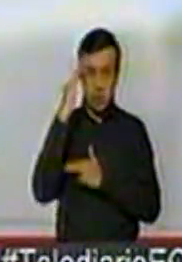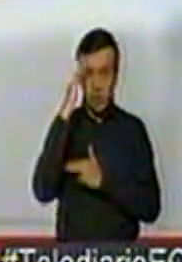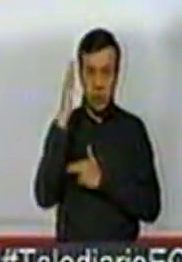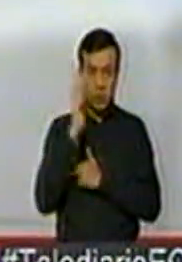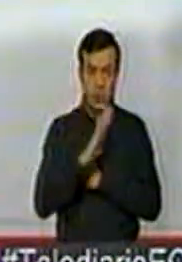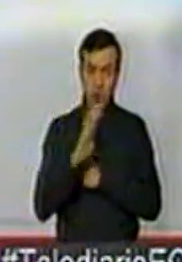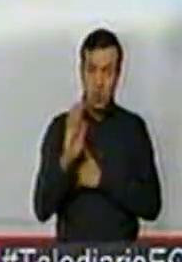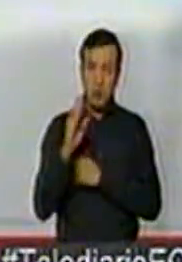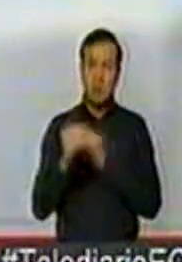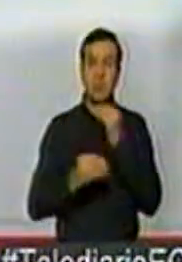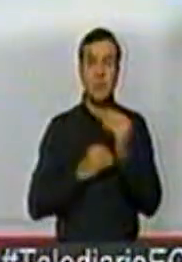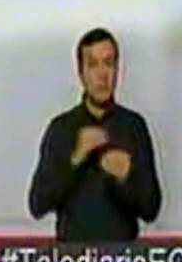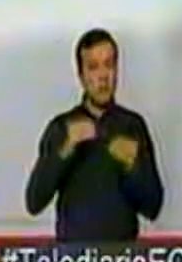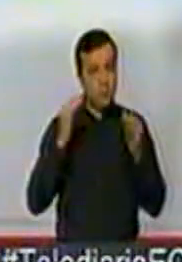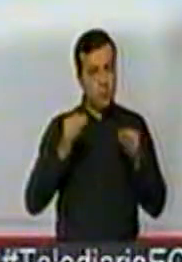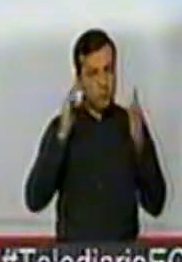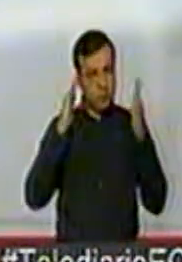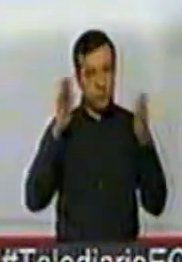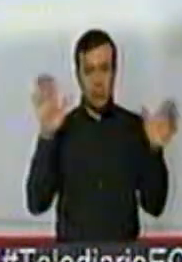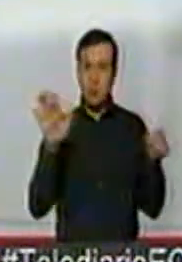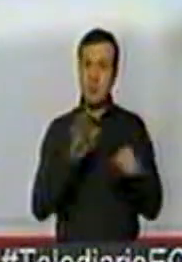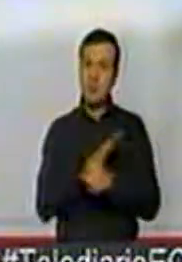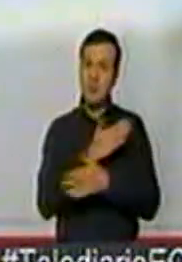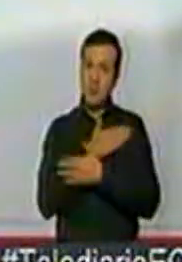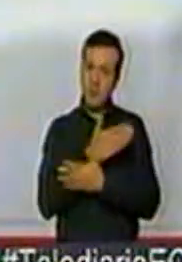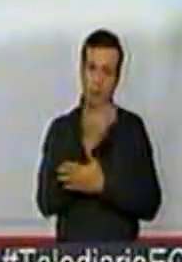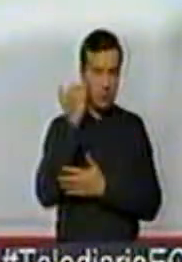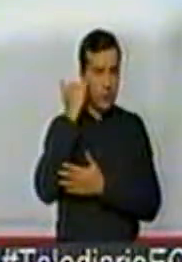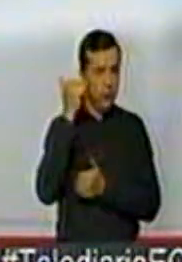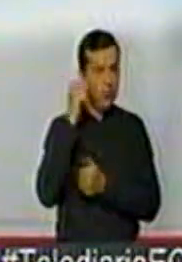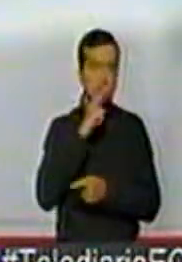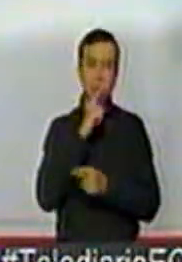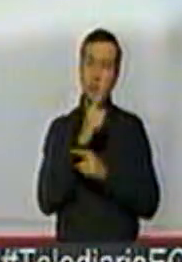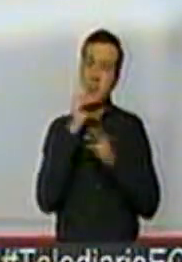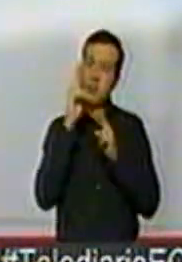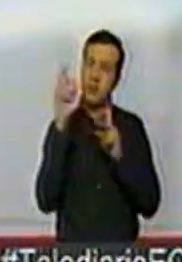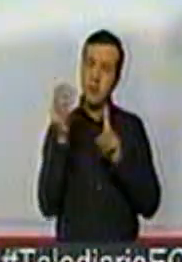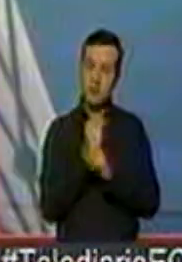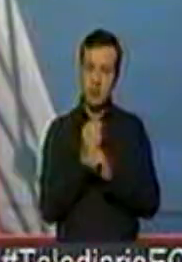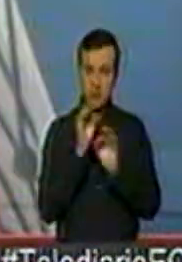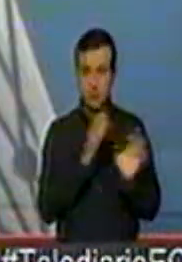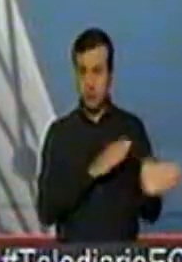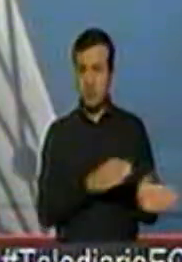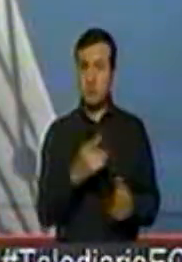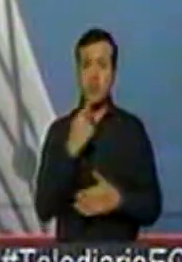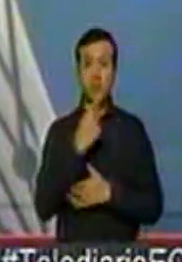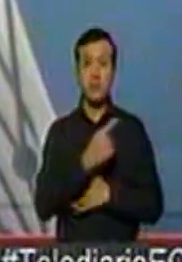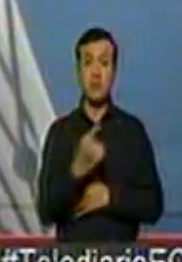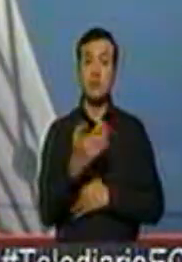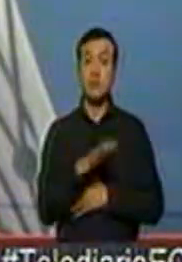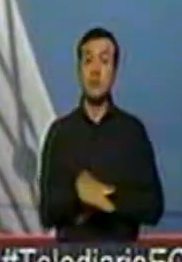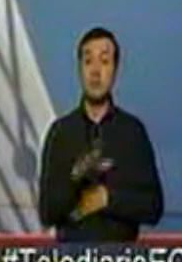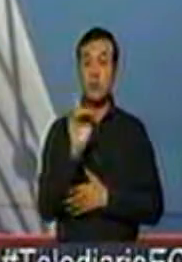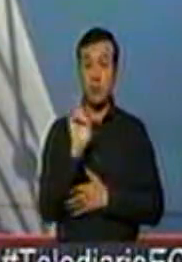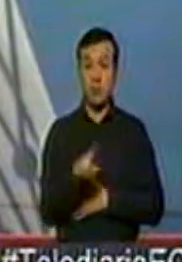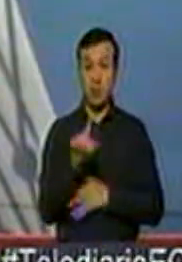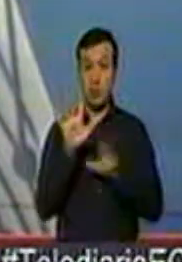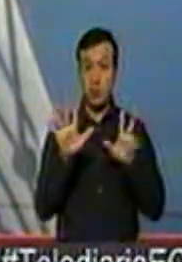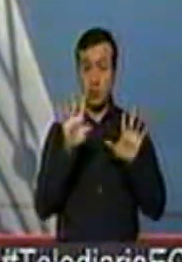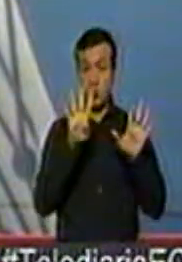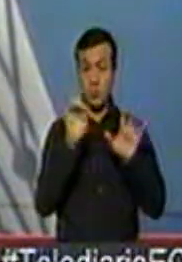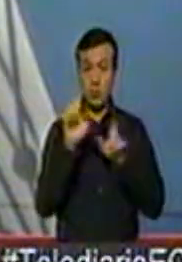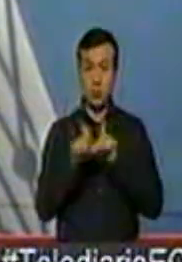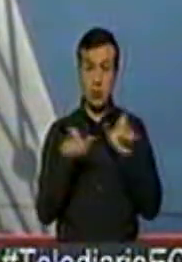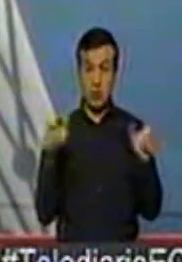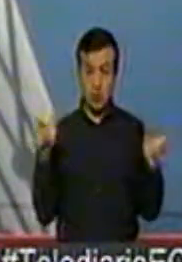Nacional, intervengan de manera integral. Felicitamos esta iniciativa, esperamos ver los resultados al final del día. Se habla que en Buenos Aires hay 1.890 habitantes,